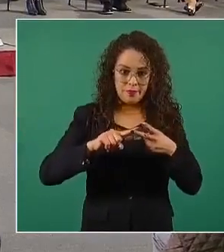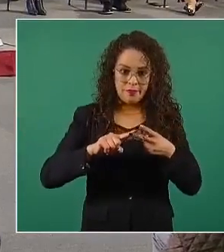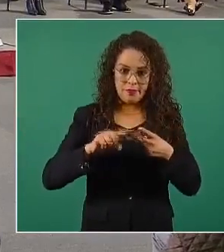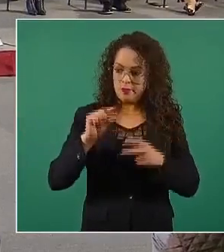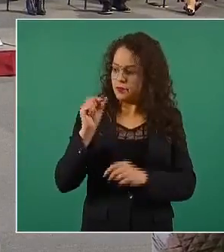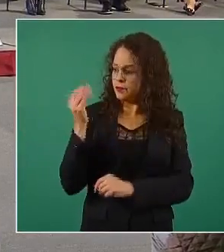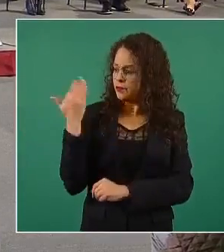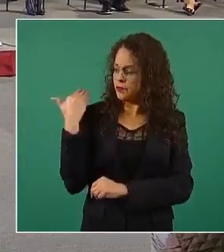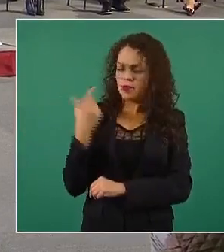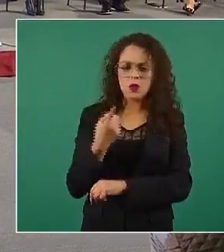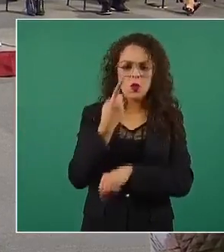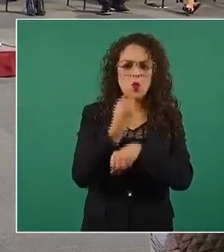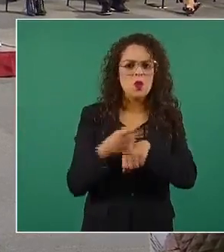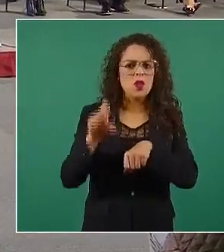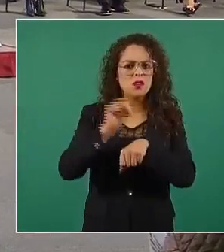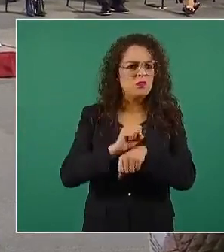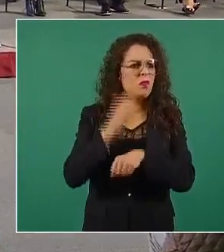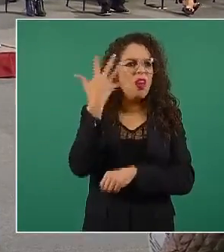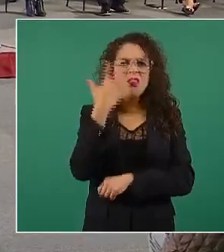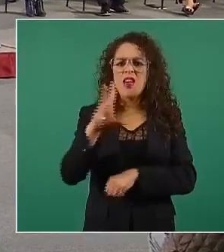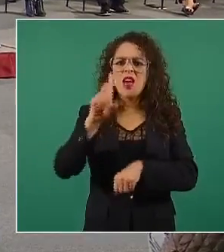semana, 10 días,